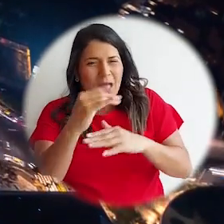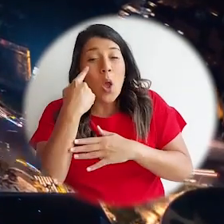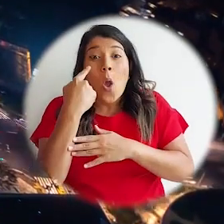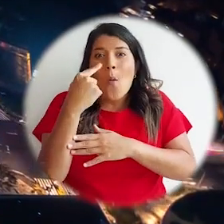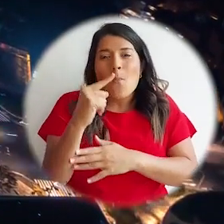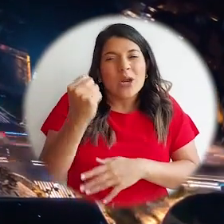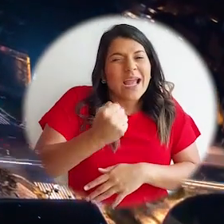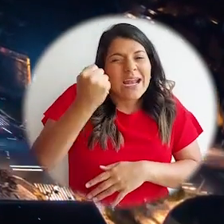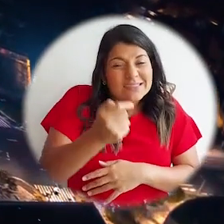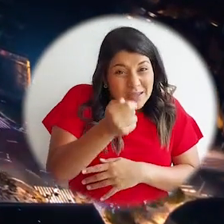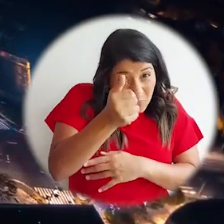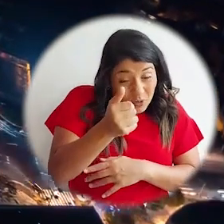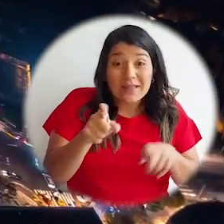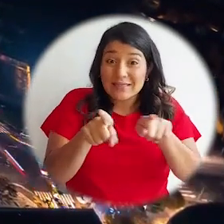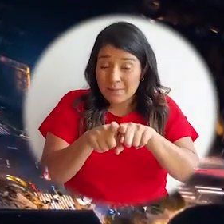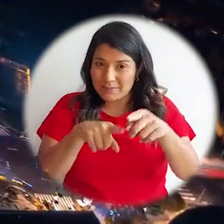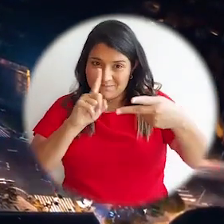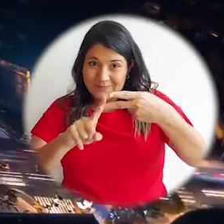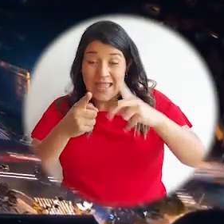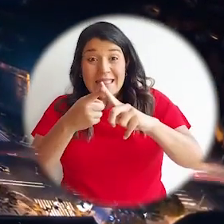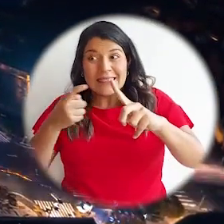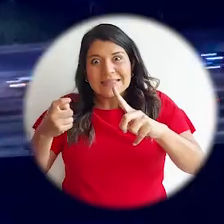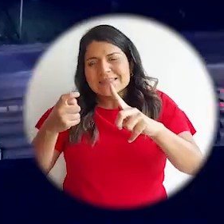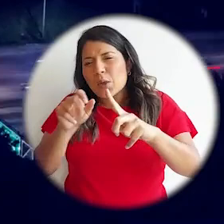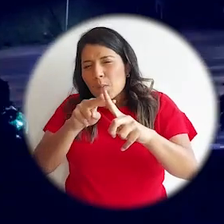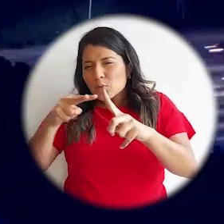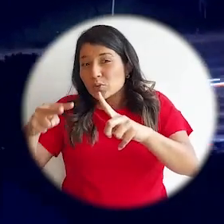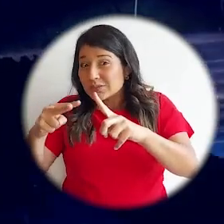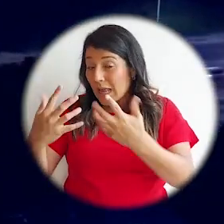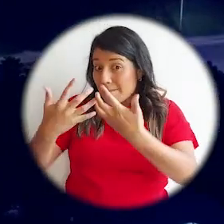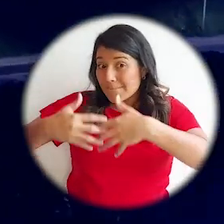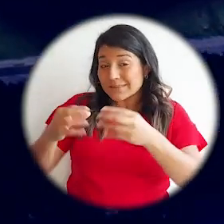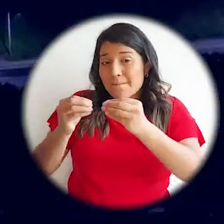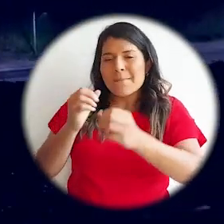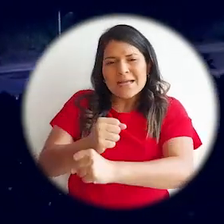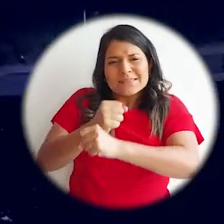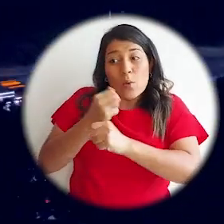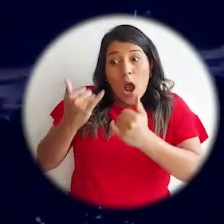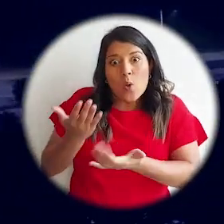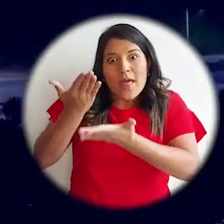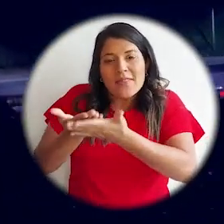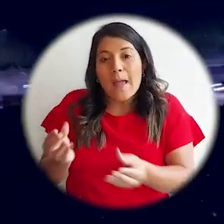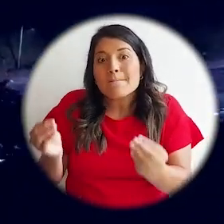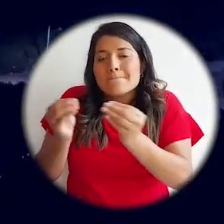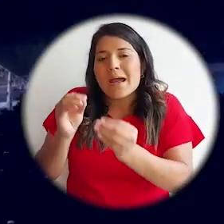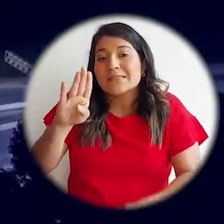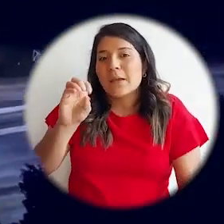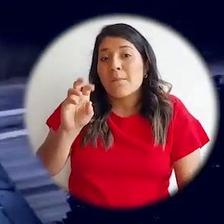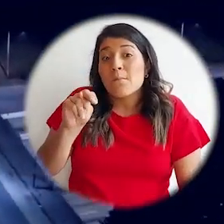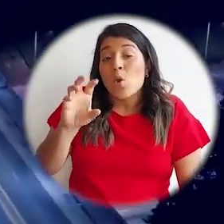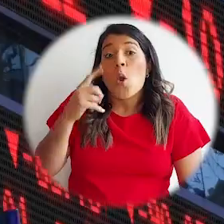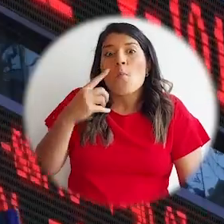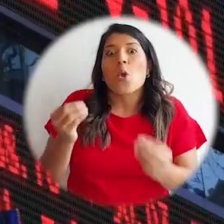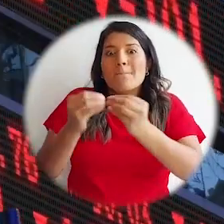márgenes y rendimientos tan bajos. Y por otro lado, dado el contexto, las empresas más seguras han aprovechado para emitir nuevos bonos a plazos y duraciones